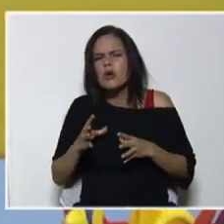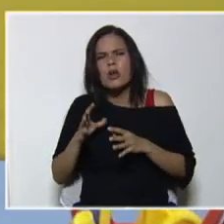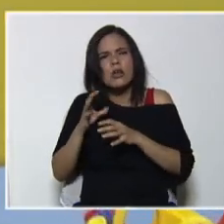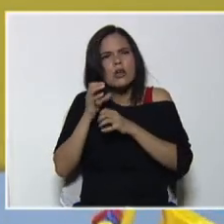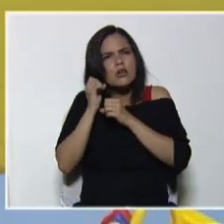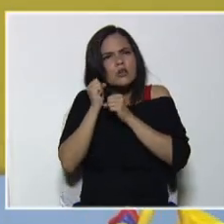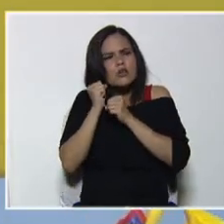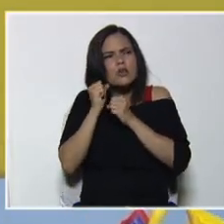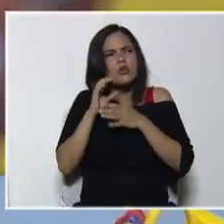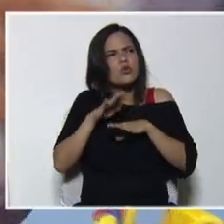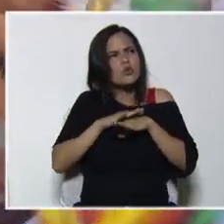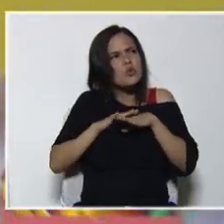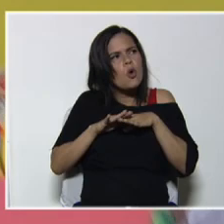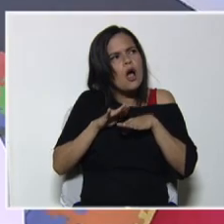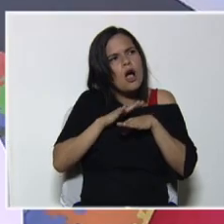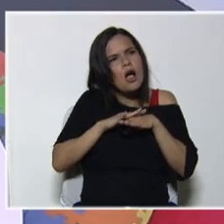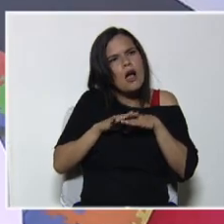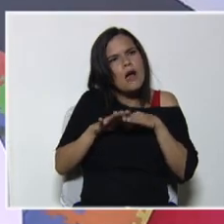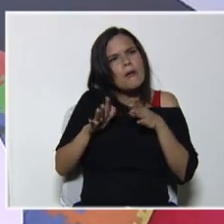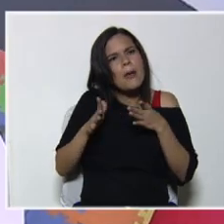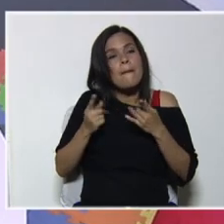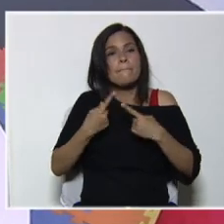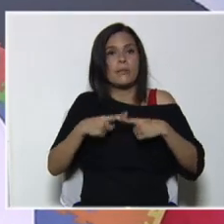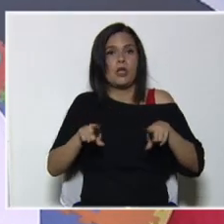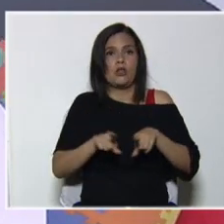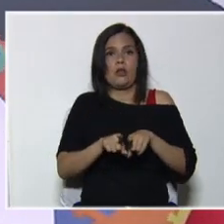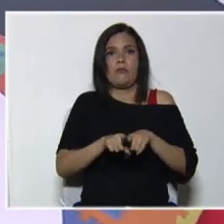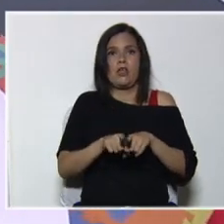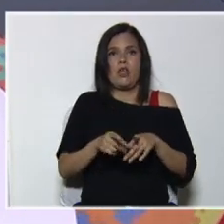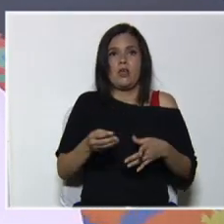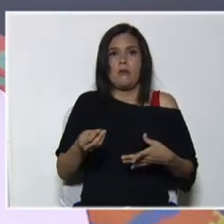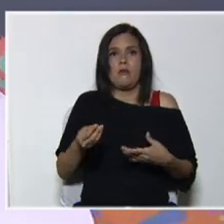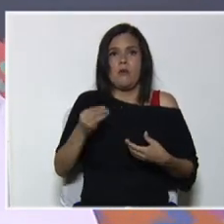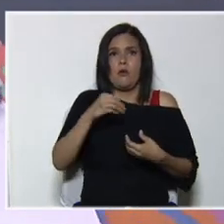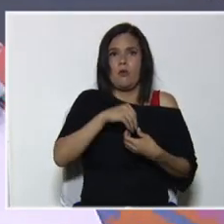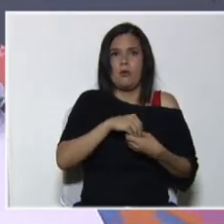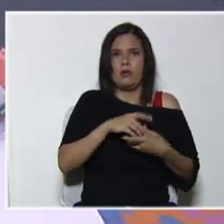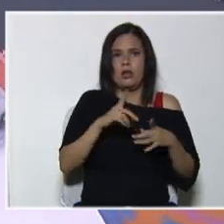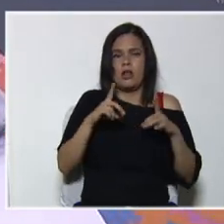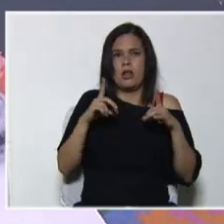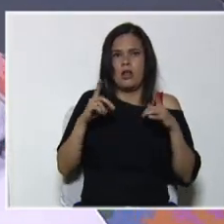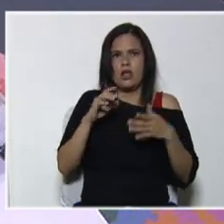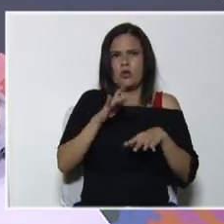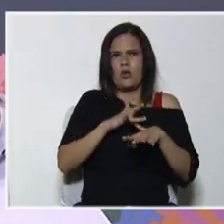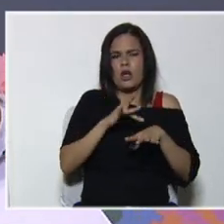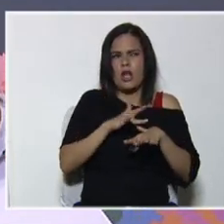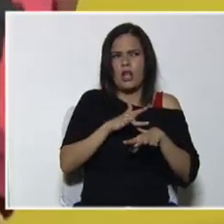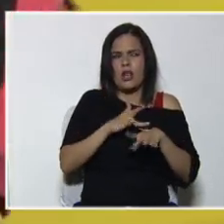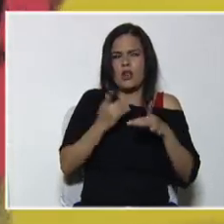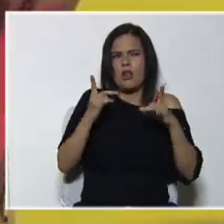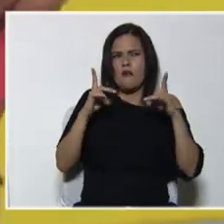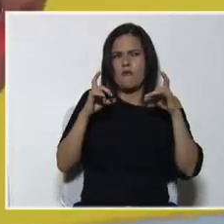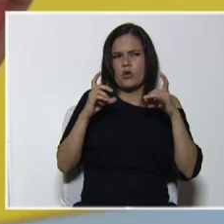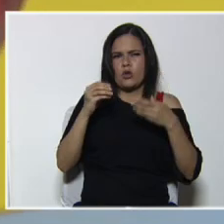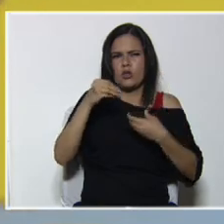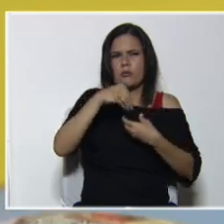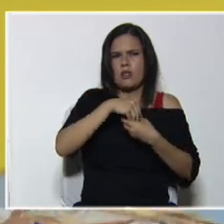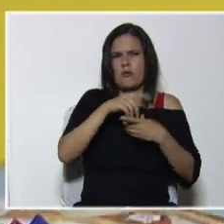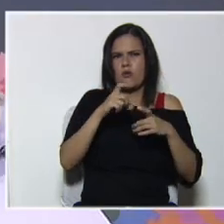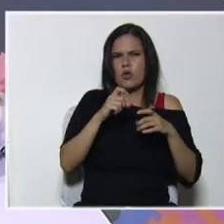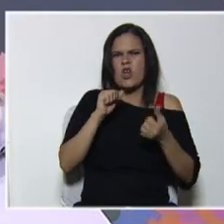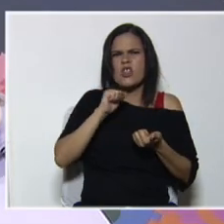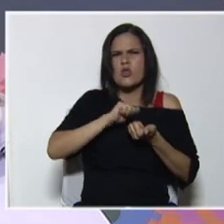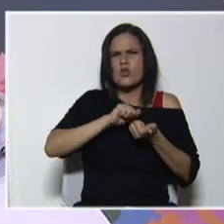es blando, es suave, pero también vamos a recoger el portarretrato y el portarretrato es duro,